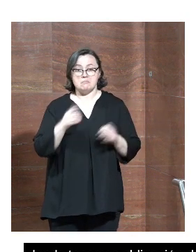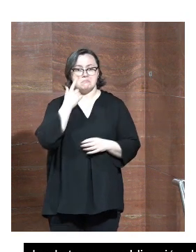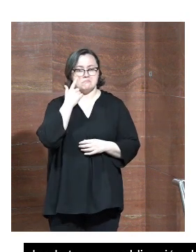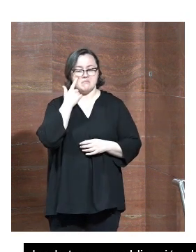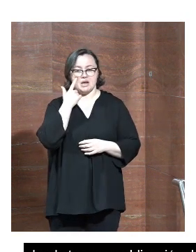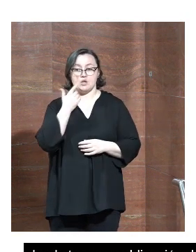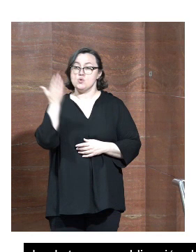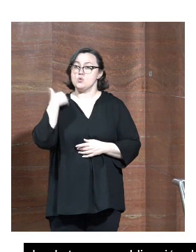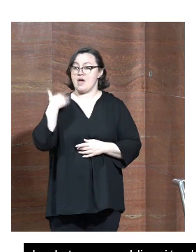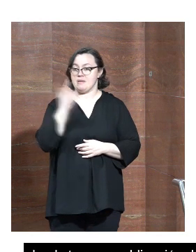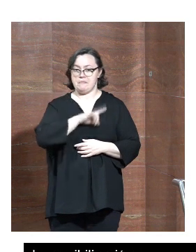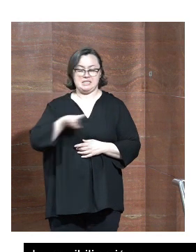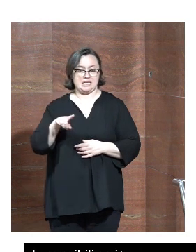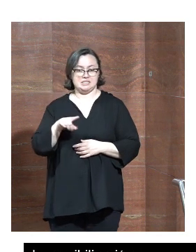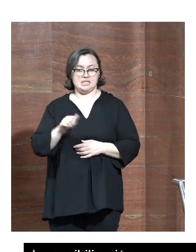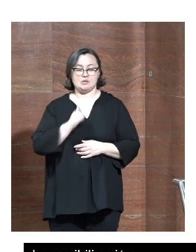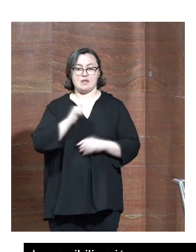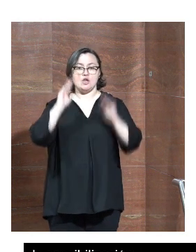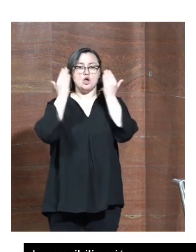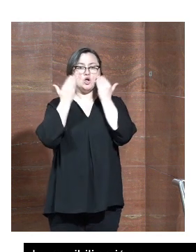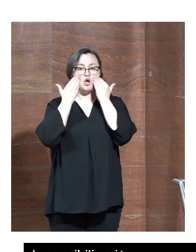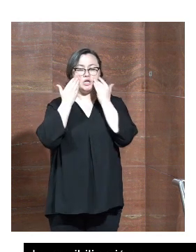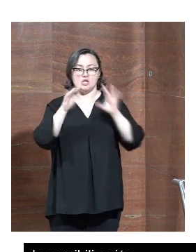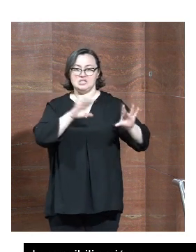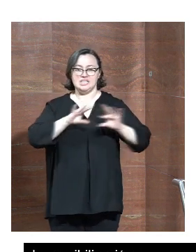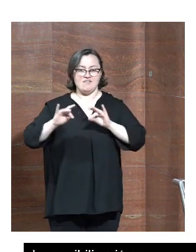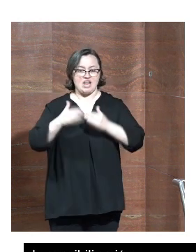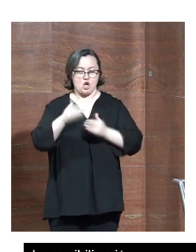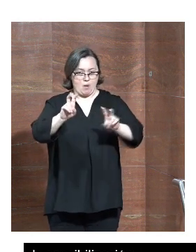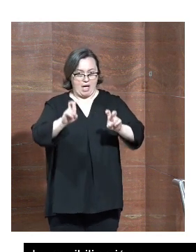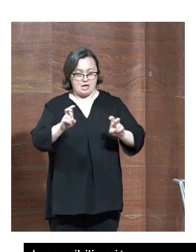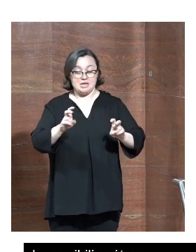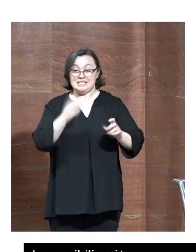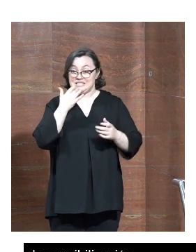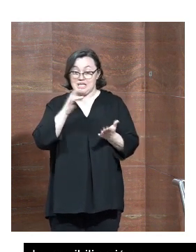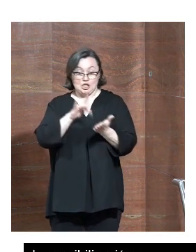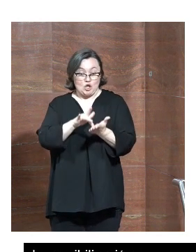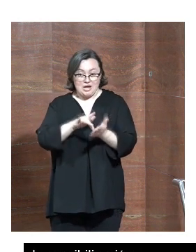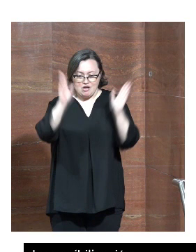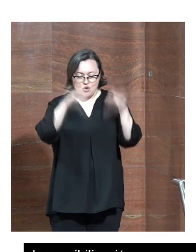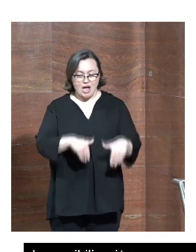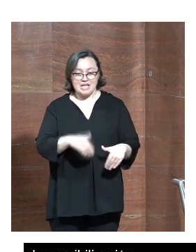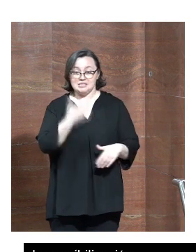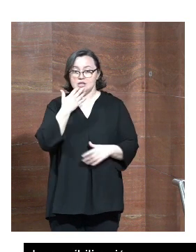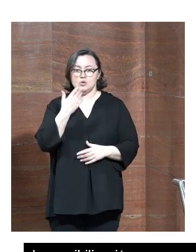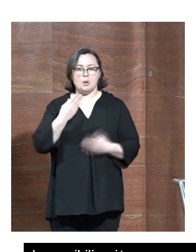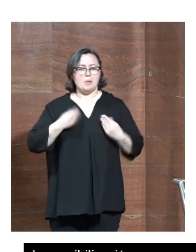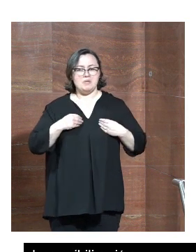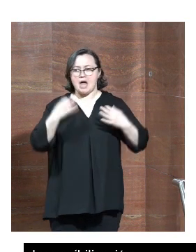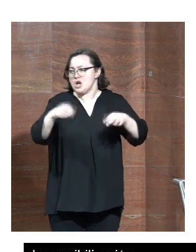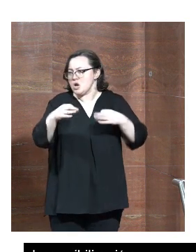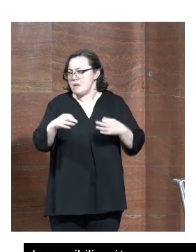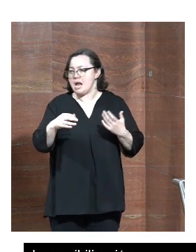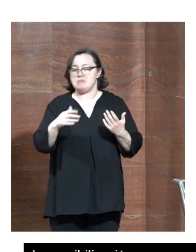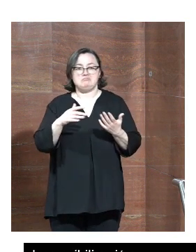Mirad, yo hace unos meses estuve en el Congreso Tiflo Innova, porque es verdad, es que si no estás, si tú haces una vida